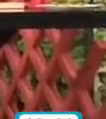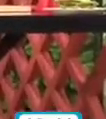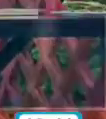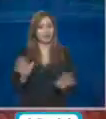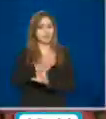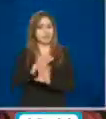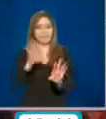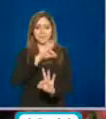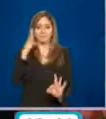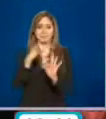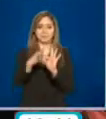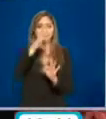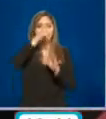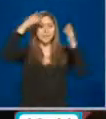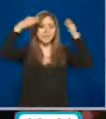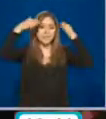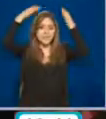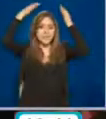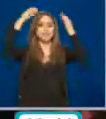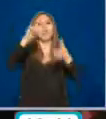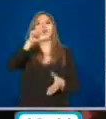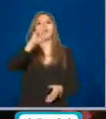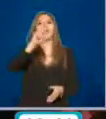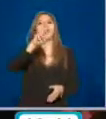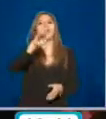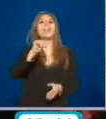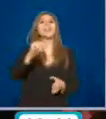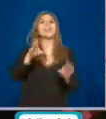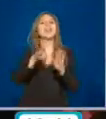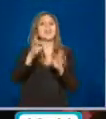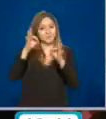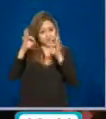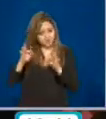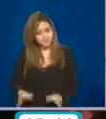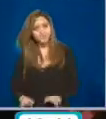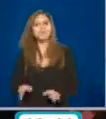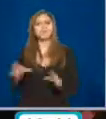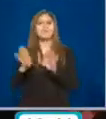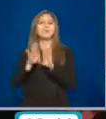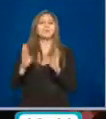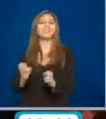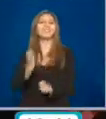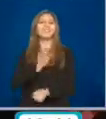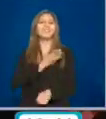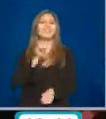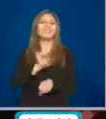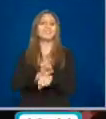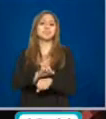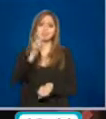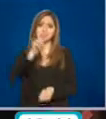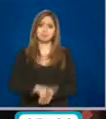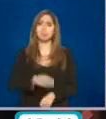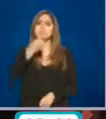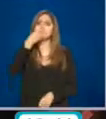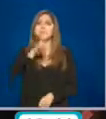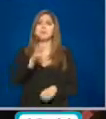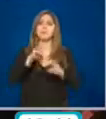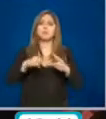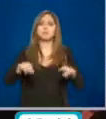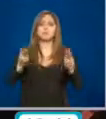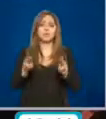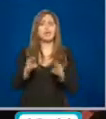Ya estamos más que listos con la chef Lorena. Muchas gracias, mi chef Lorena. Buenos días. Qué bonita música. Oye, tenemos a